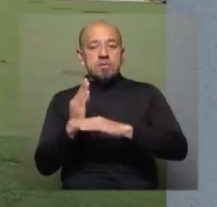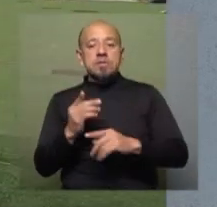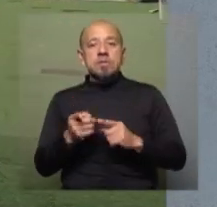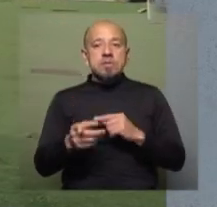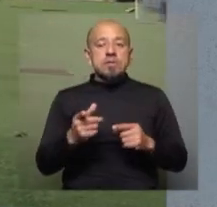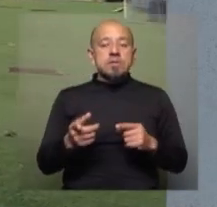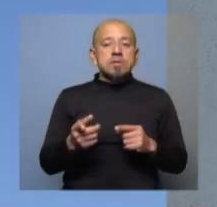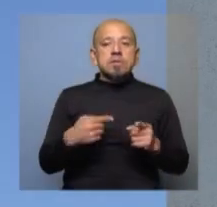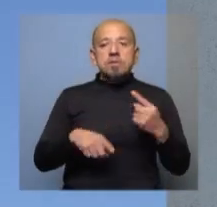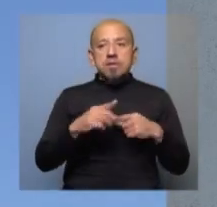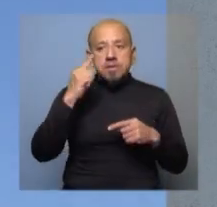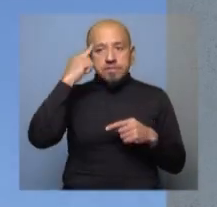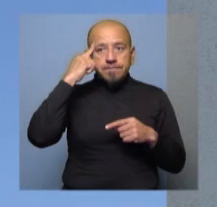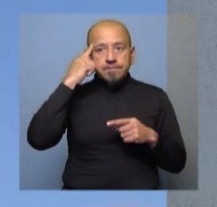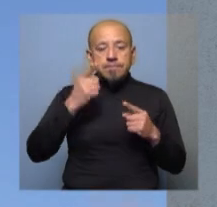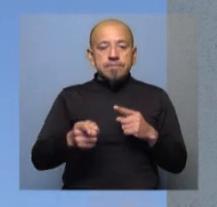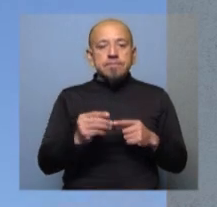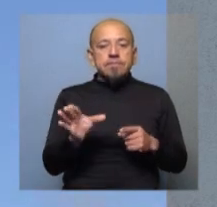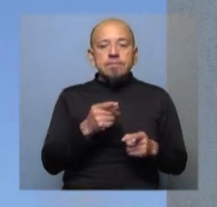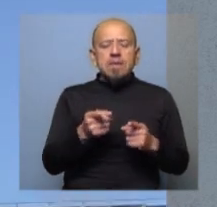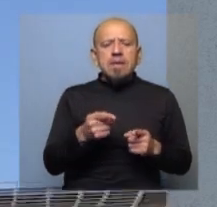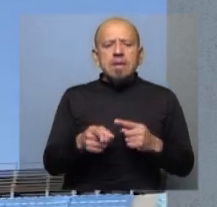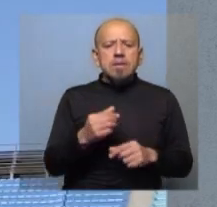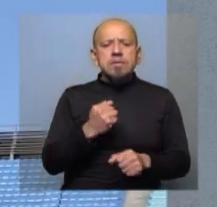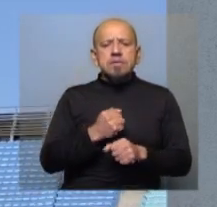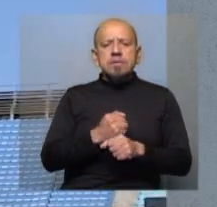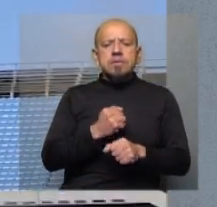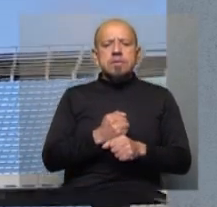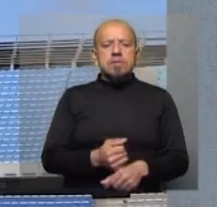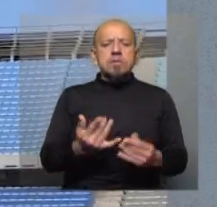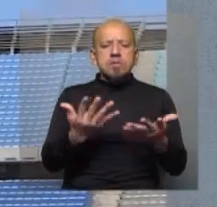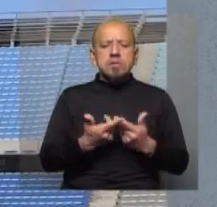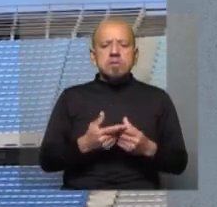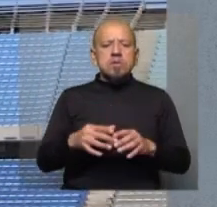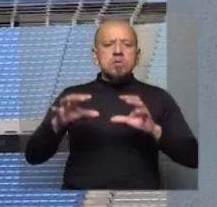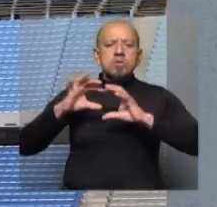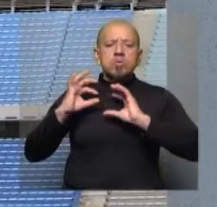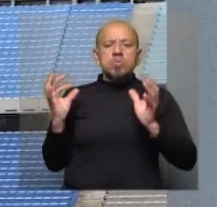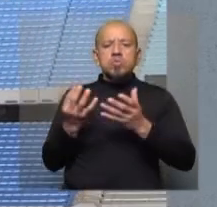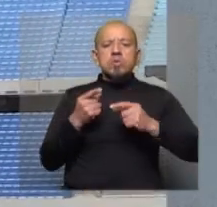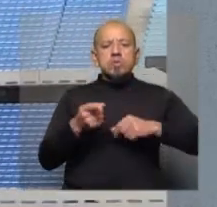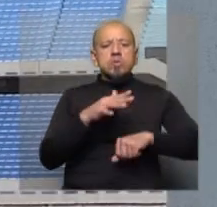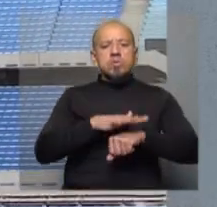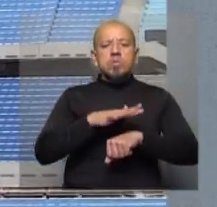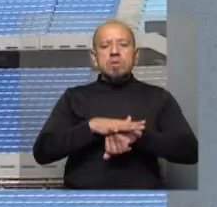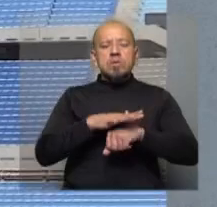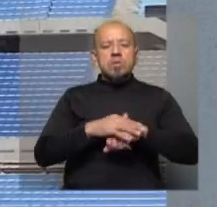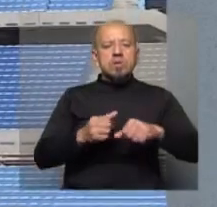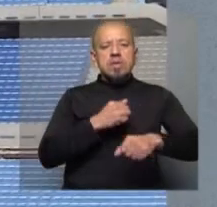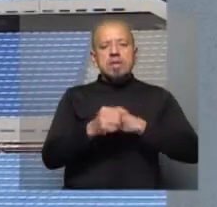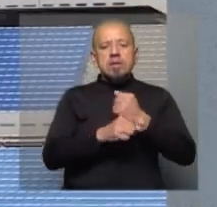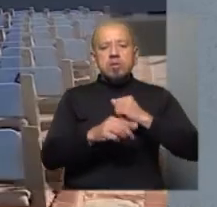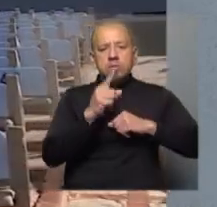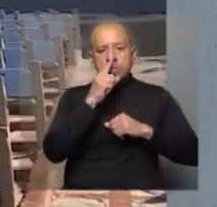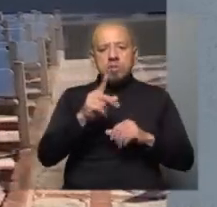eh pensar todos los dirigentes que trabajaron para organizar un mundial en aqu En aquellos momentos en el 30 todo lo que se